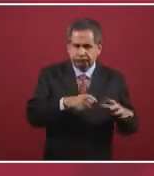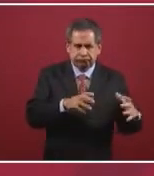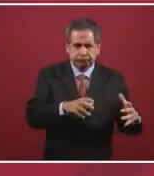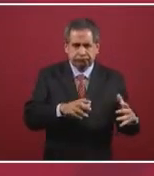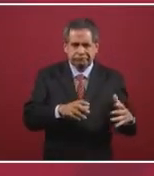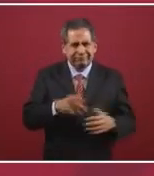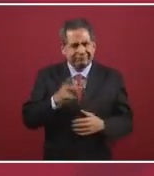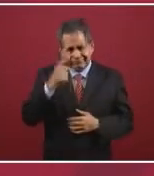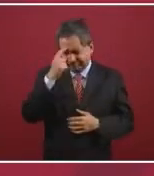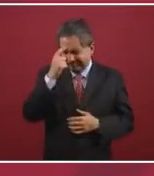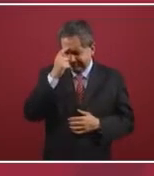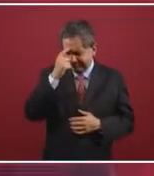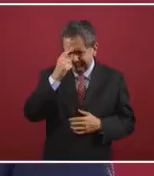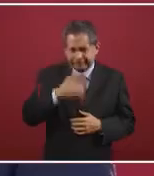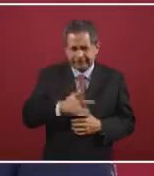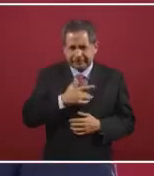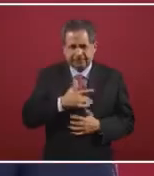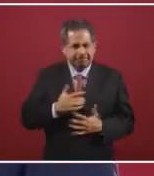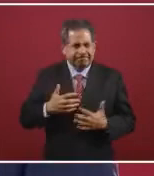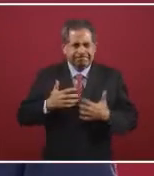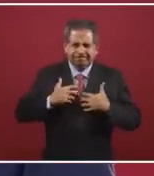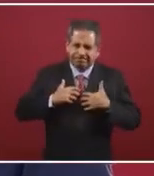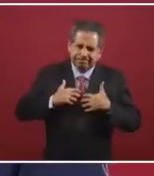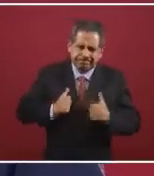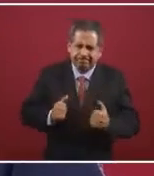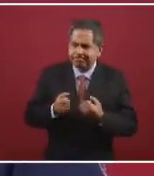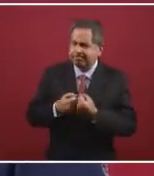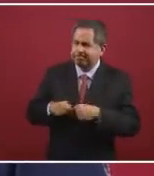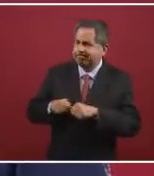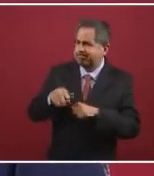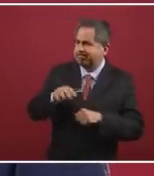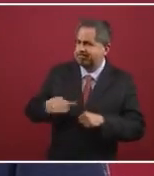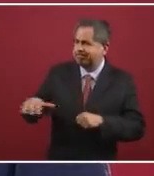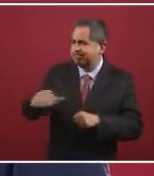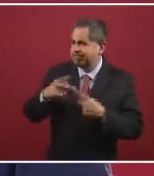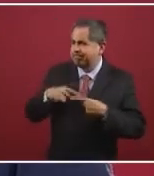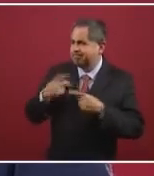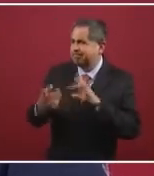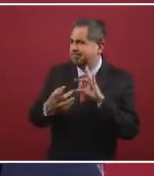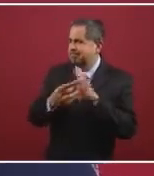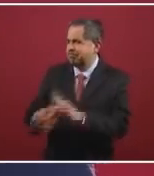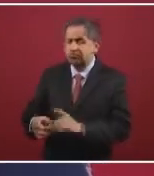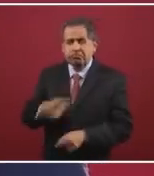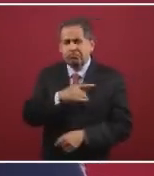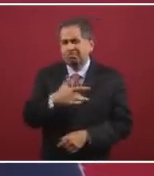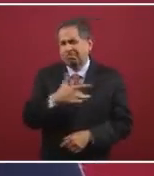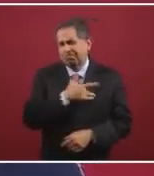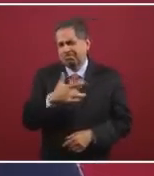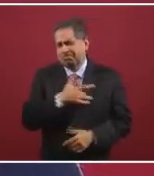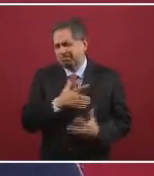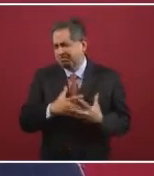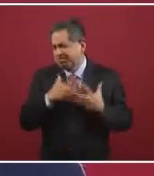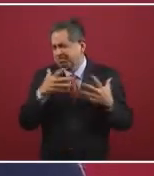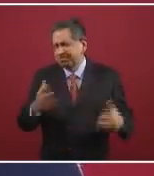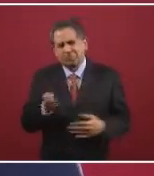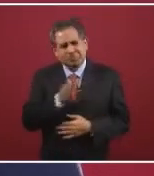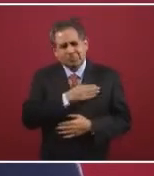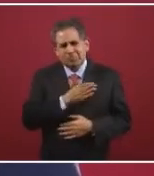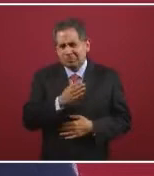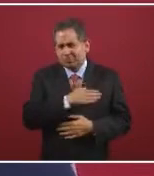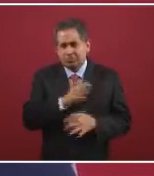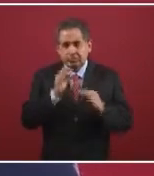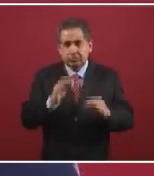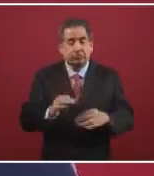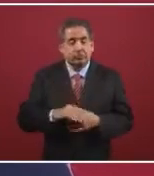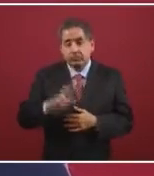con una profunda sensibilidad social, de muy buen corazón. Fíjense que cuando